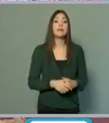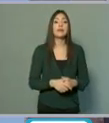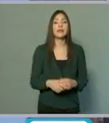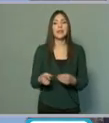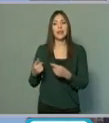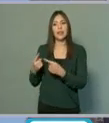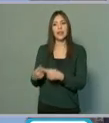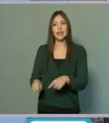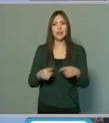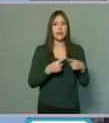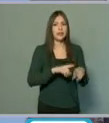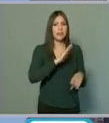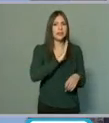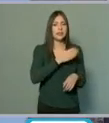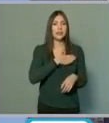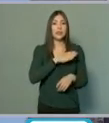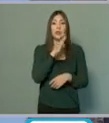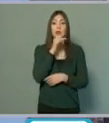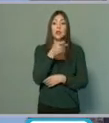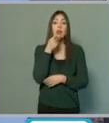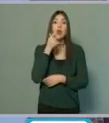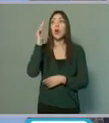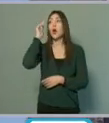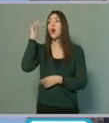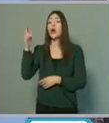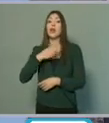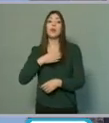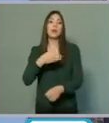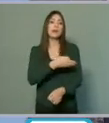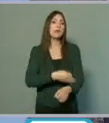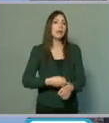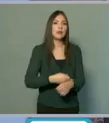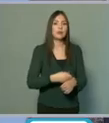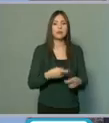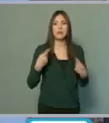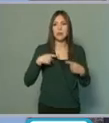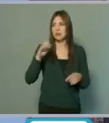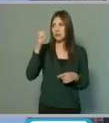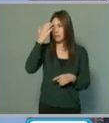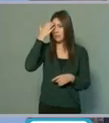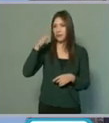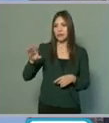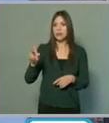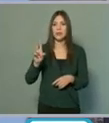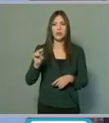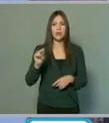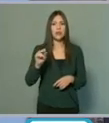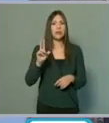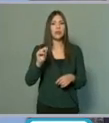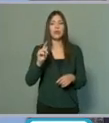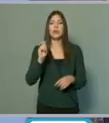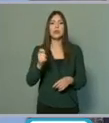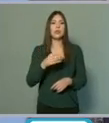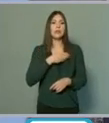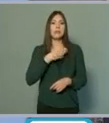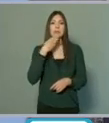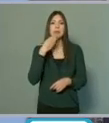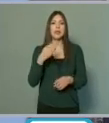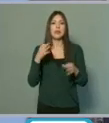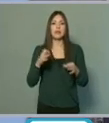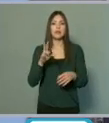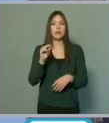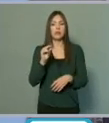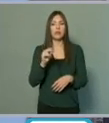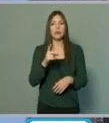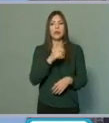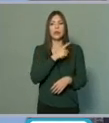es como, no puedes decirlo hola, buenas tardes a las personas desconocidas, porque es un poco informal y sería